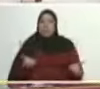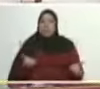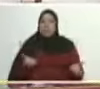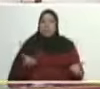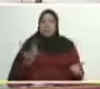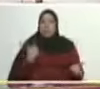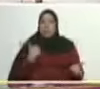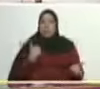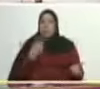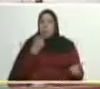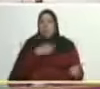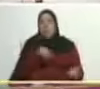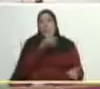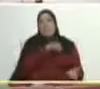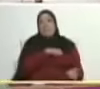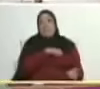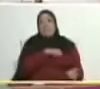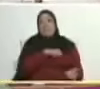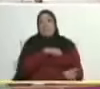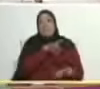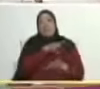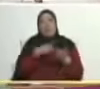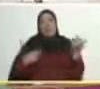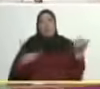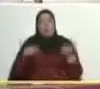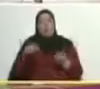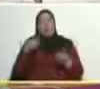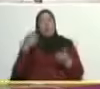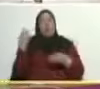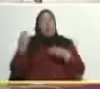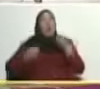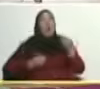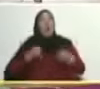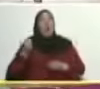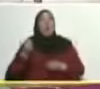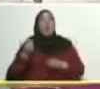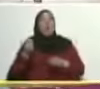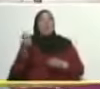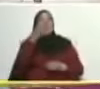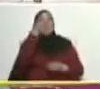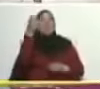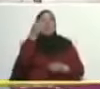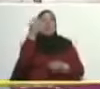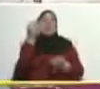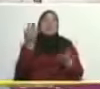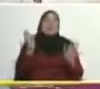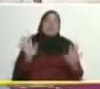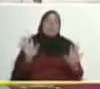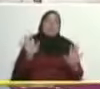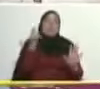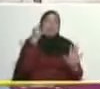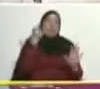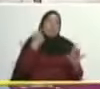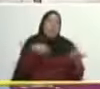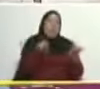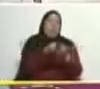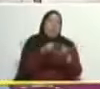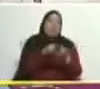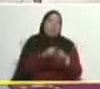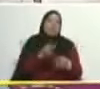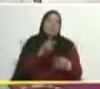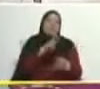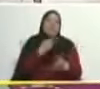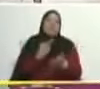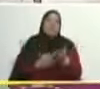Yo la voy a decir en español y las traductoras verán qué expresión buscan. Pero Ernesto Che